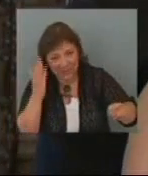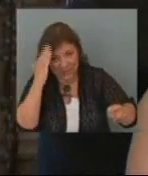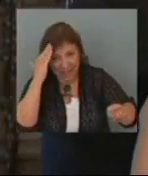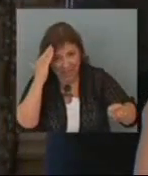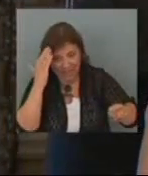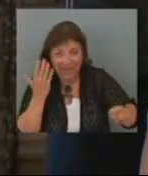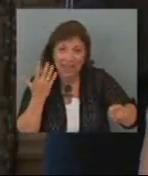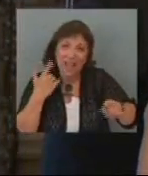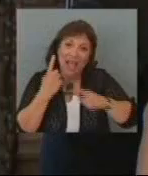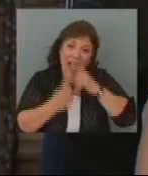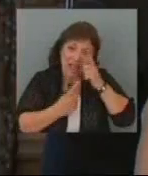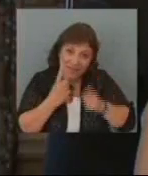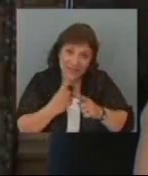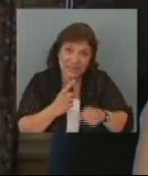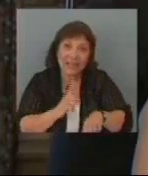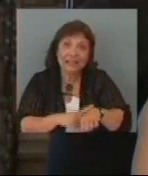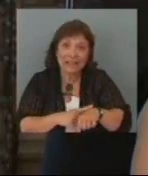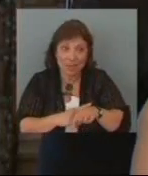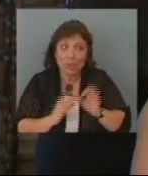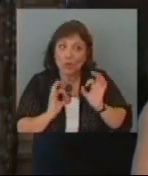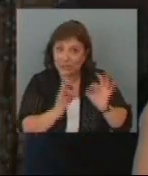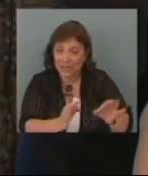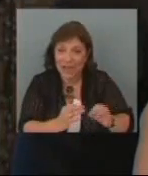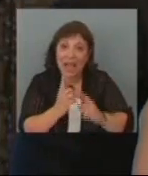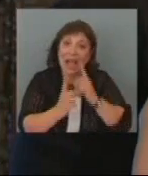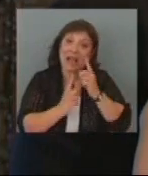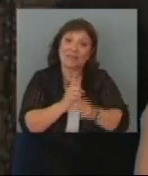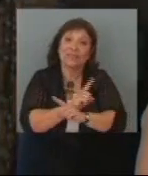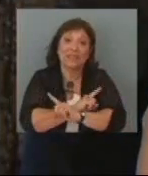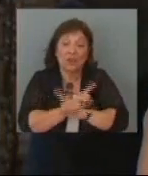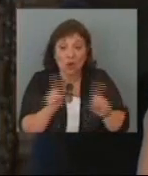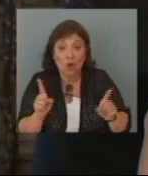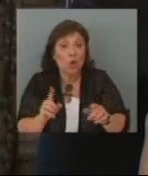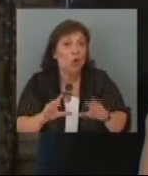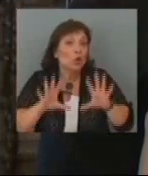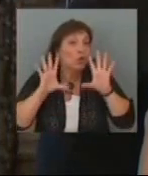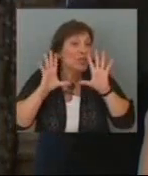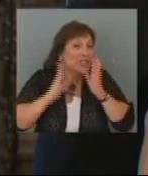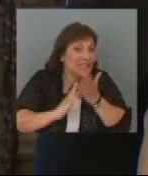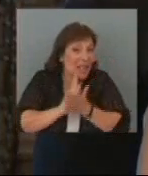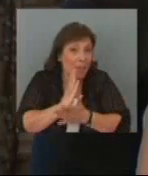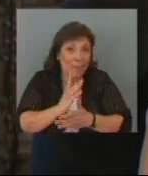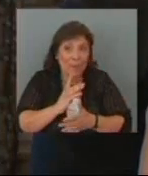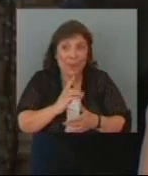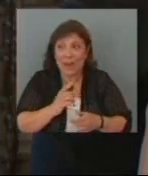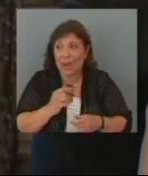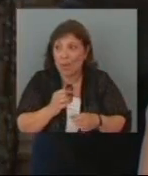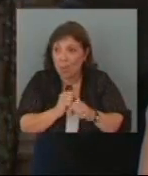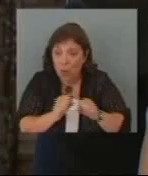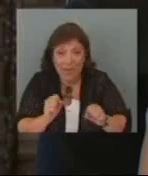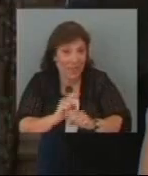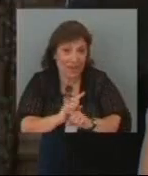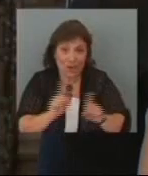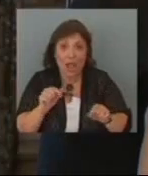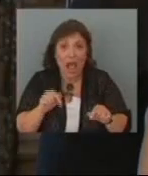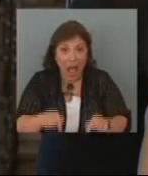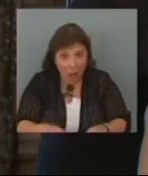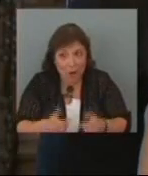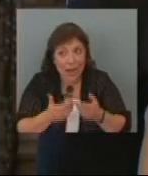Llega a veces a tiempo, a veces no, porque no siempre es posible. Pero ahora empieza a llegar a